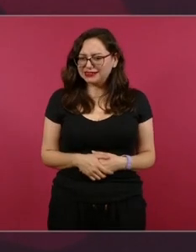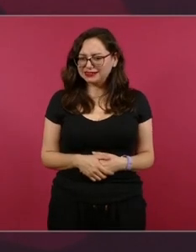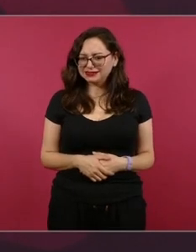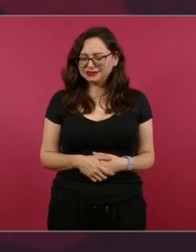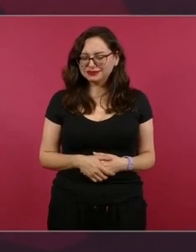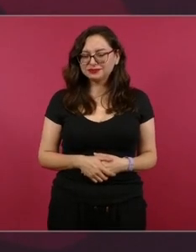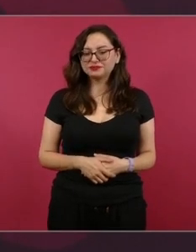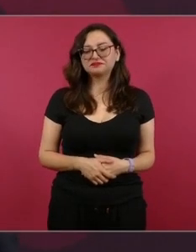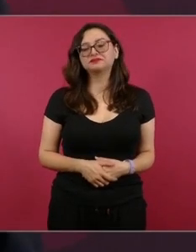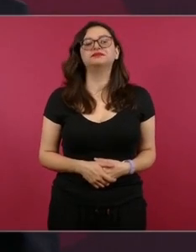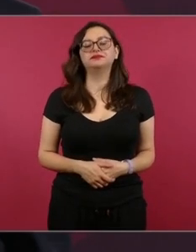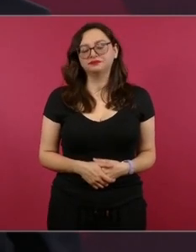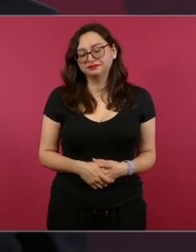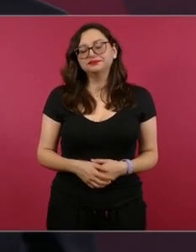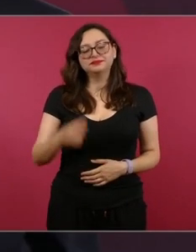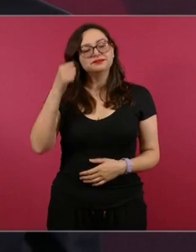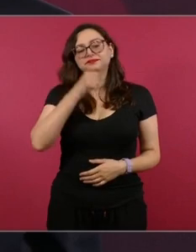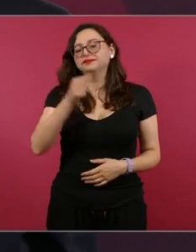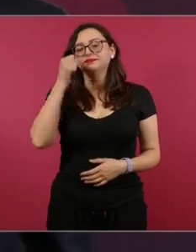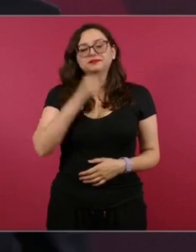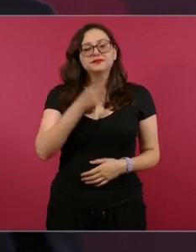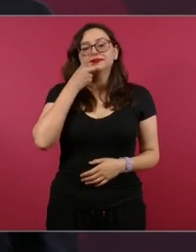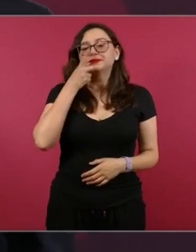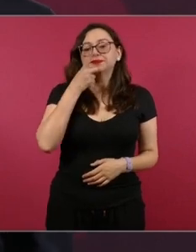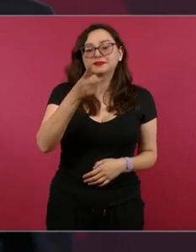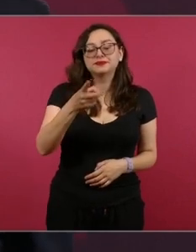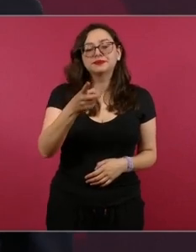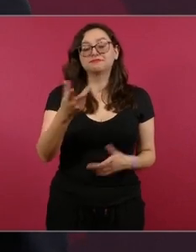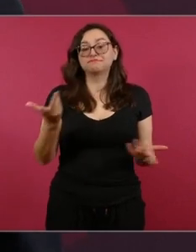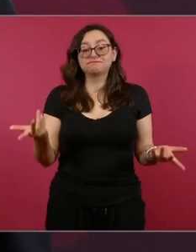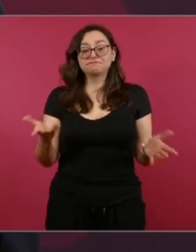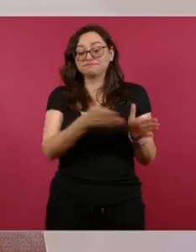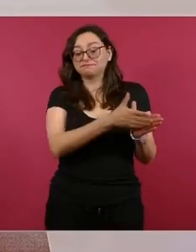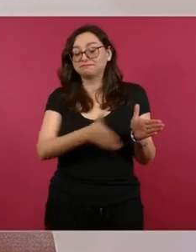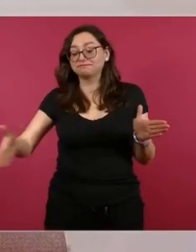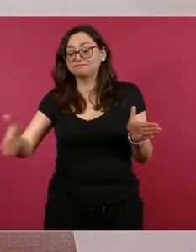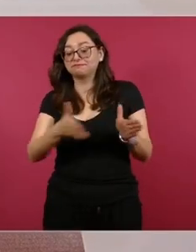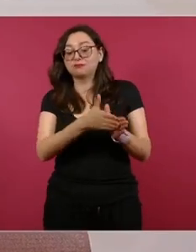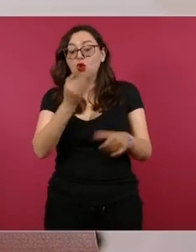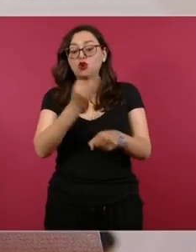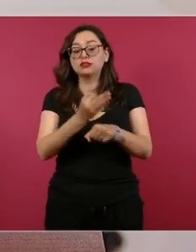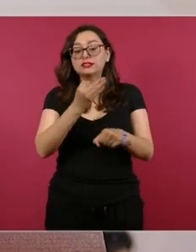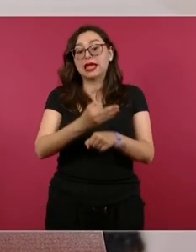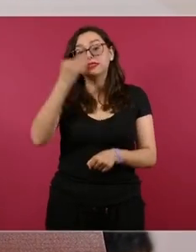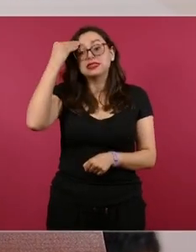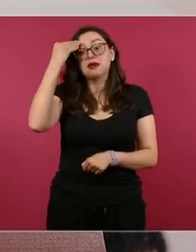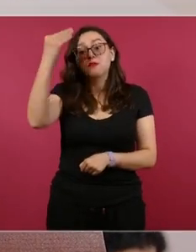la temporada, o sea, ese es el calor.